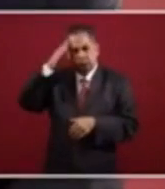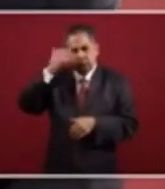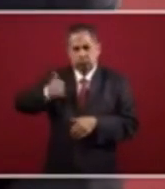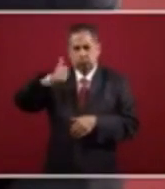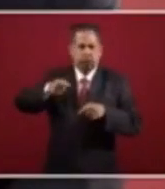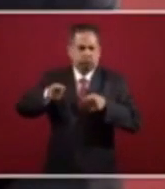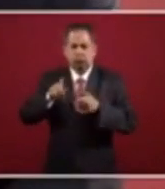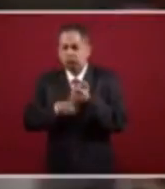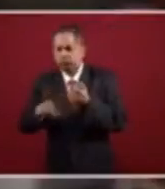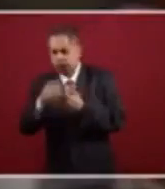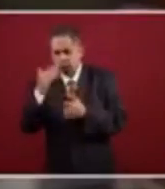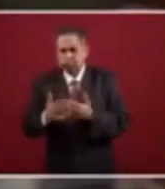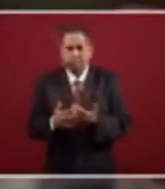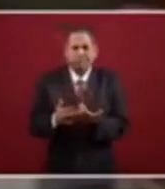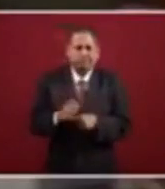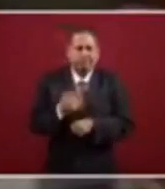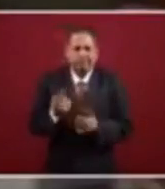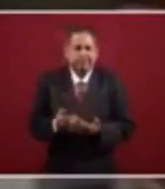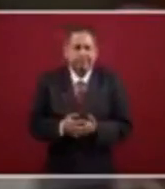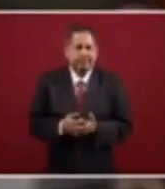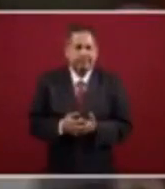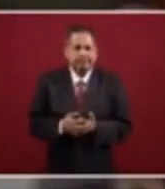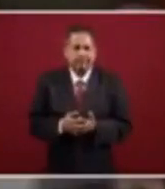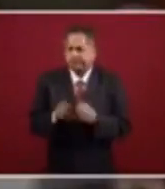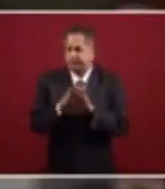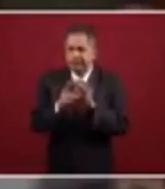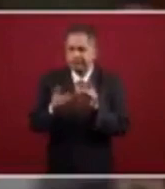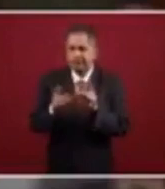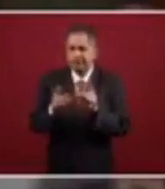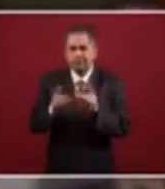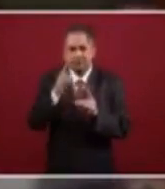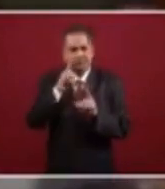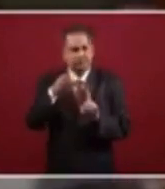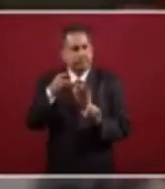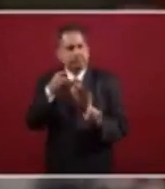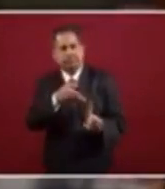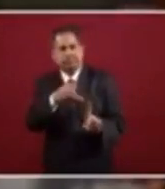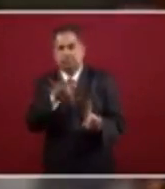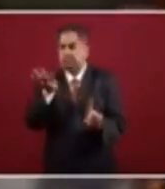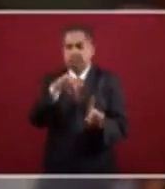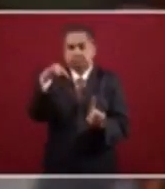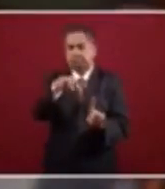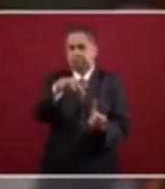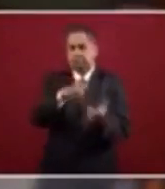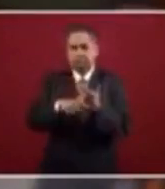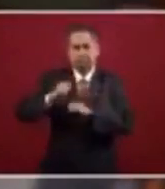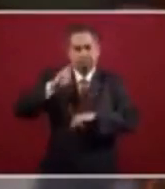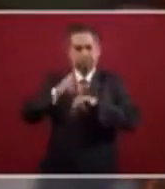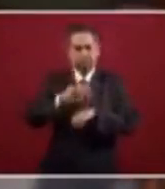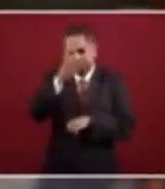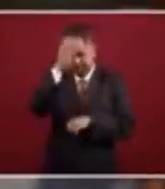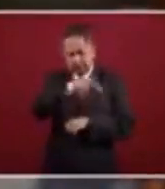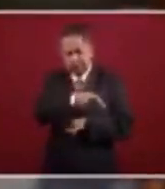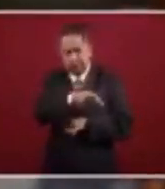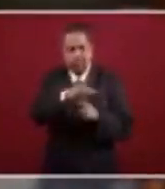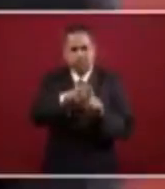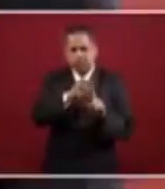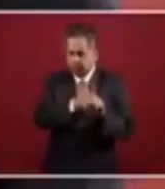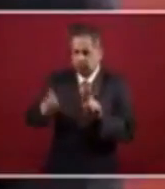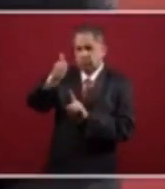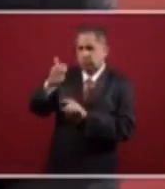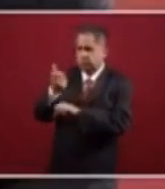arriba, no hay acción. ¿Por qué se pone como chivo expiatorio a un pobre teniente cuando tienen que ser